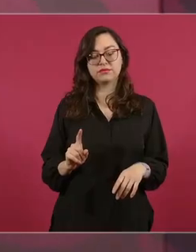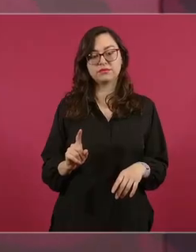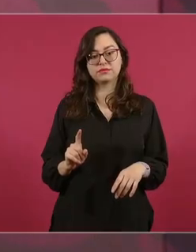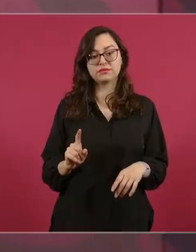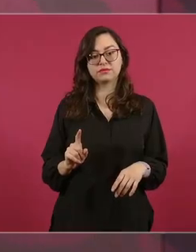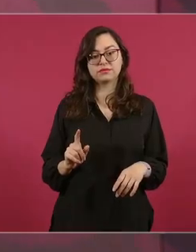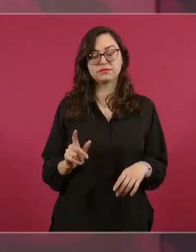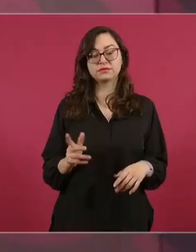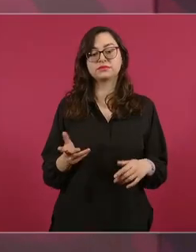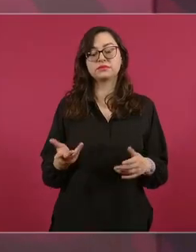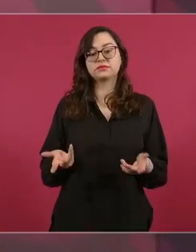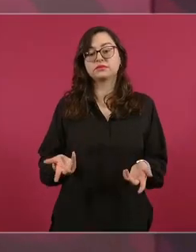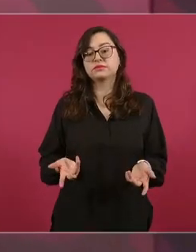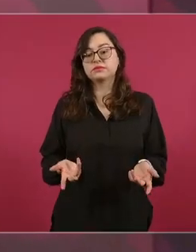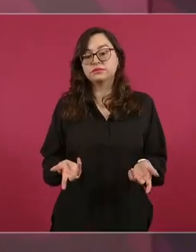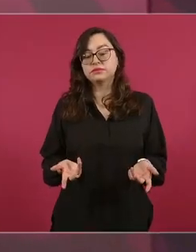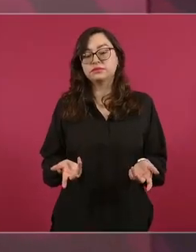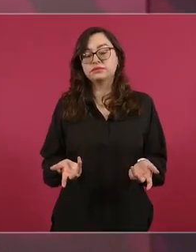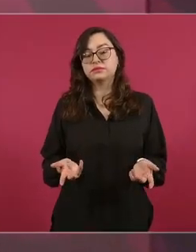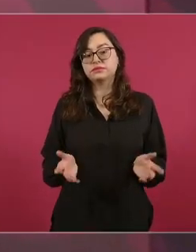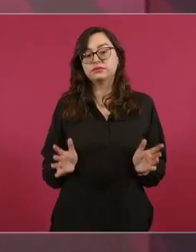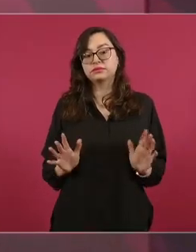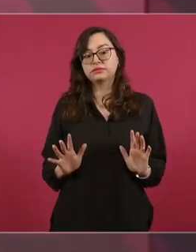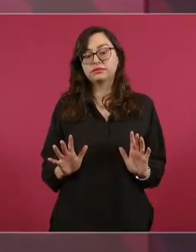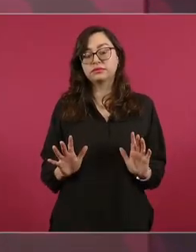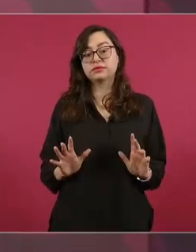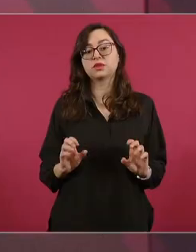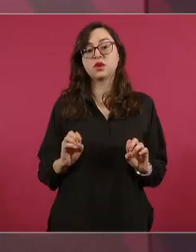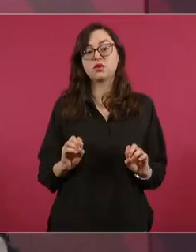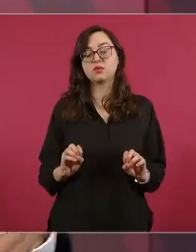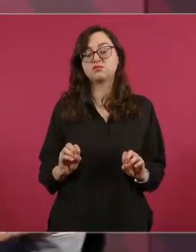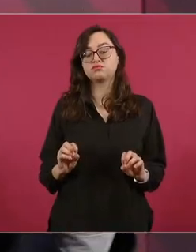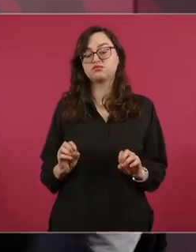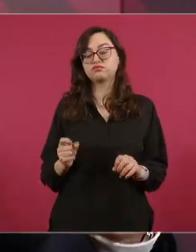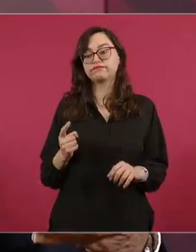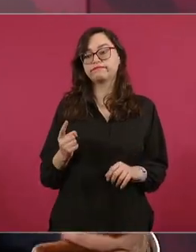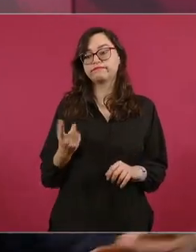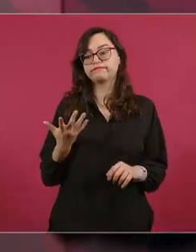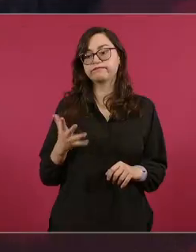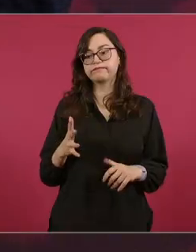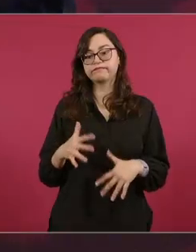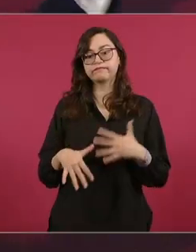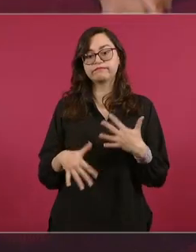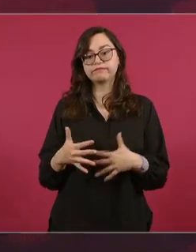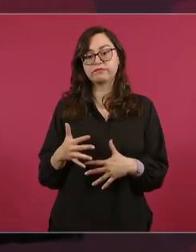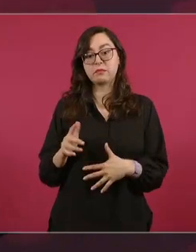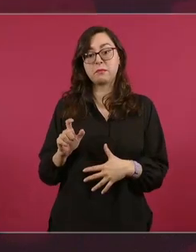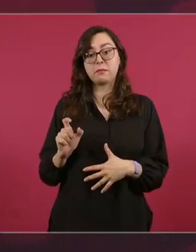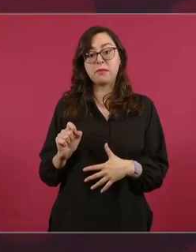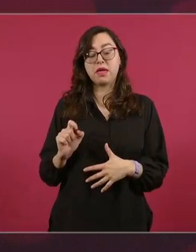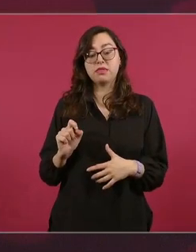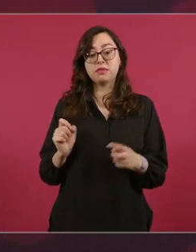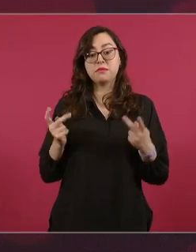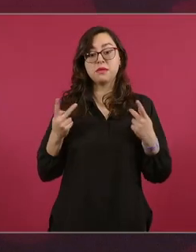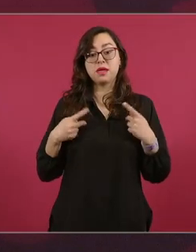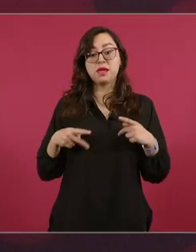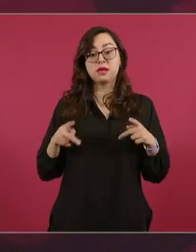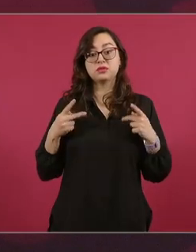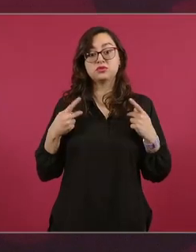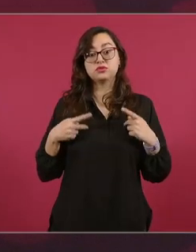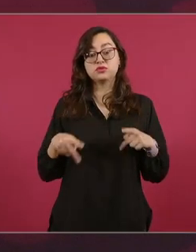o pueden ser una, 10, 15, 20, una oficina